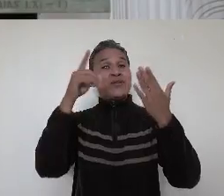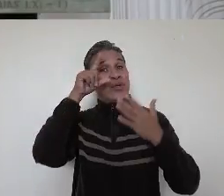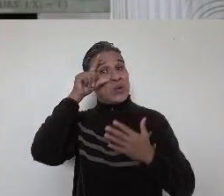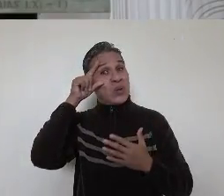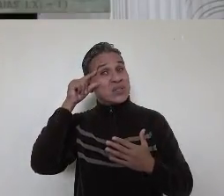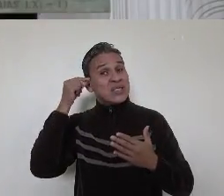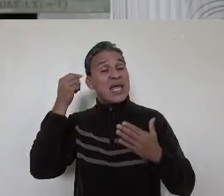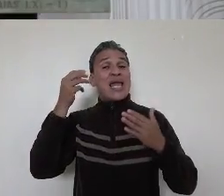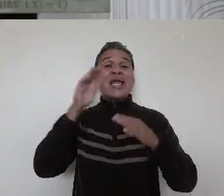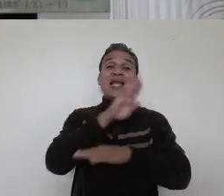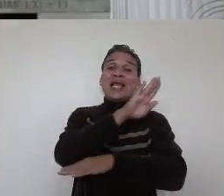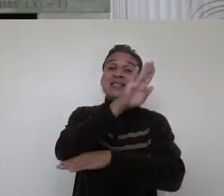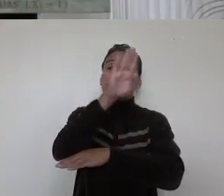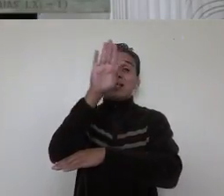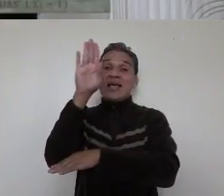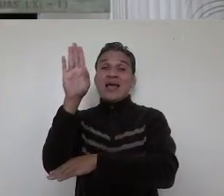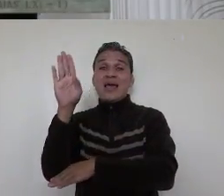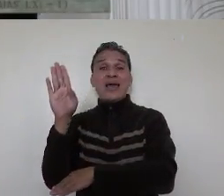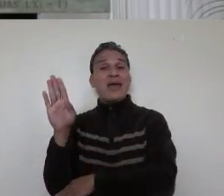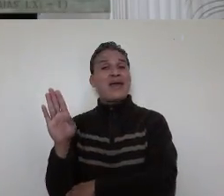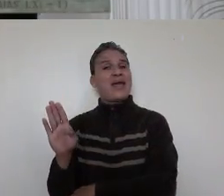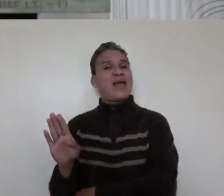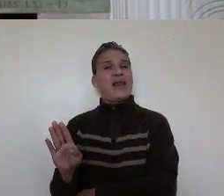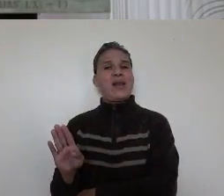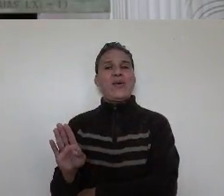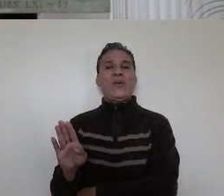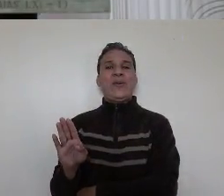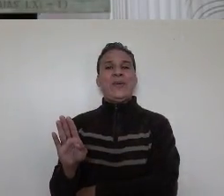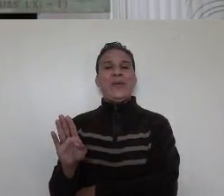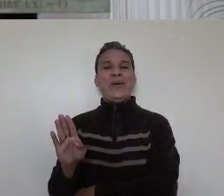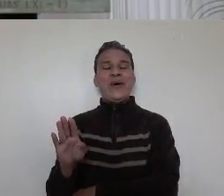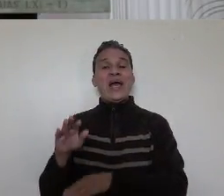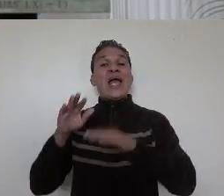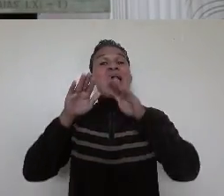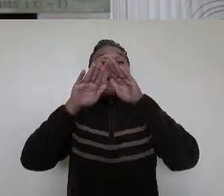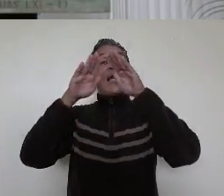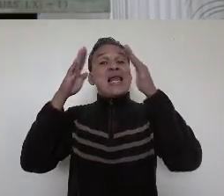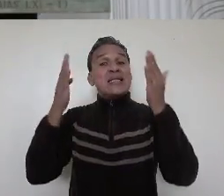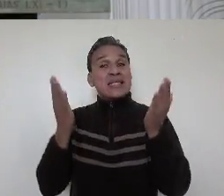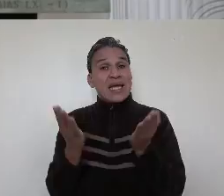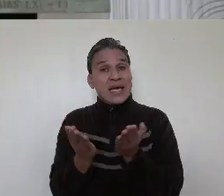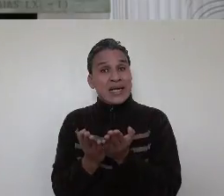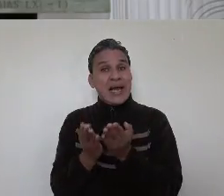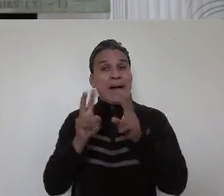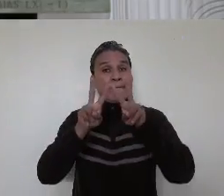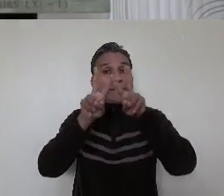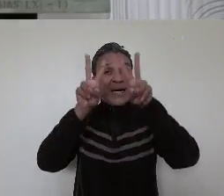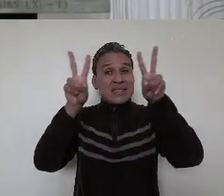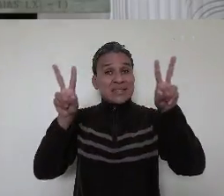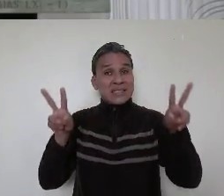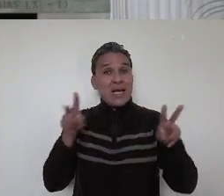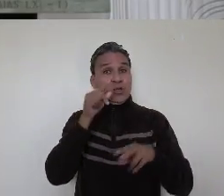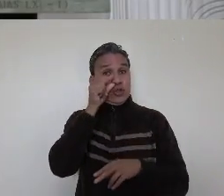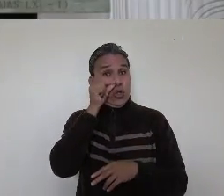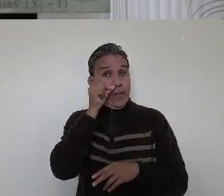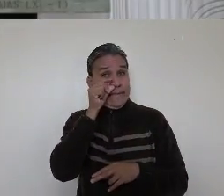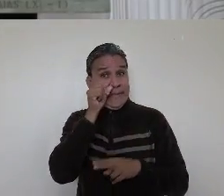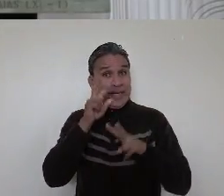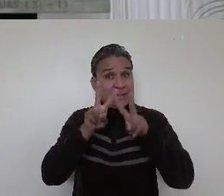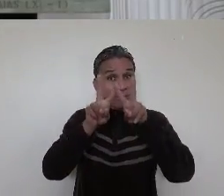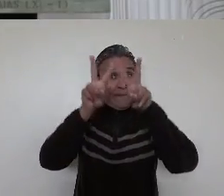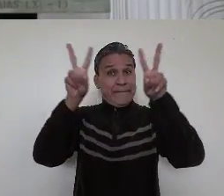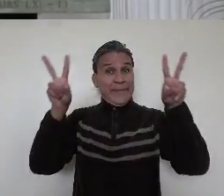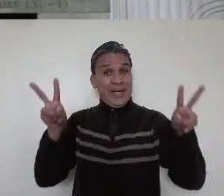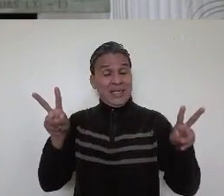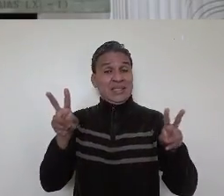Gloria a Dios en el cielo, en la tierra paz a los hombres,